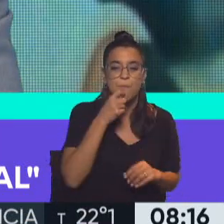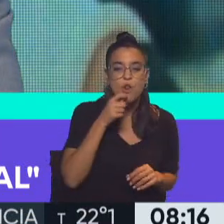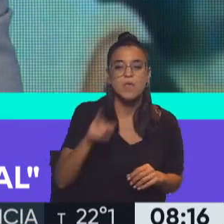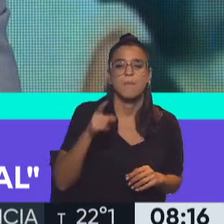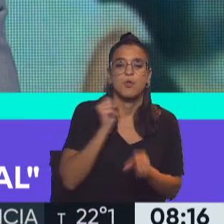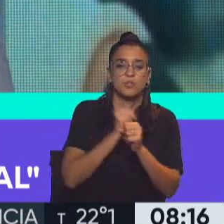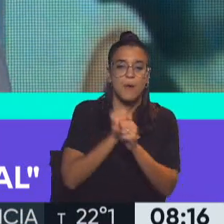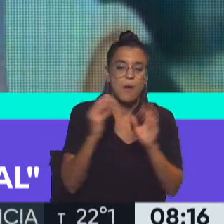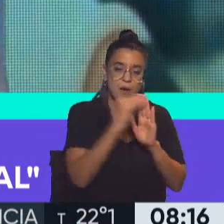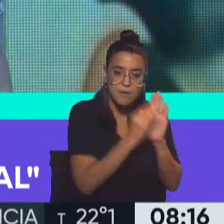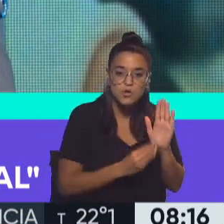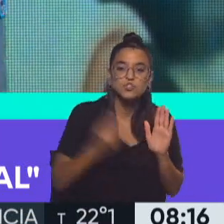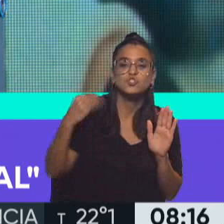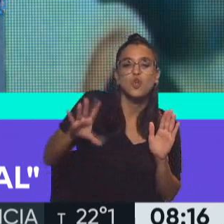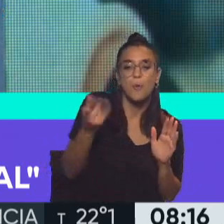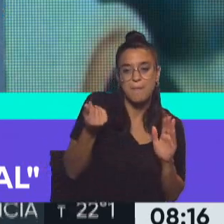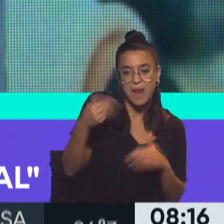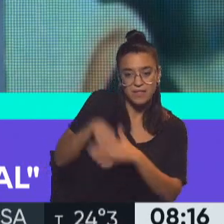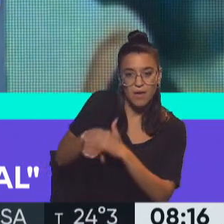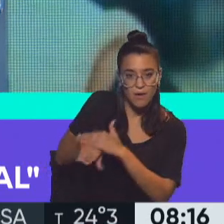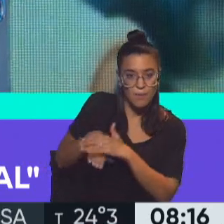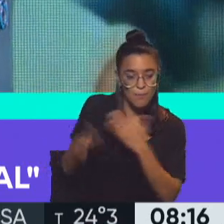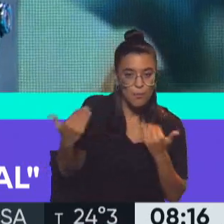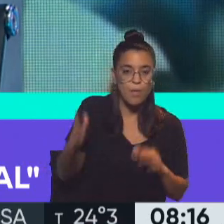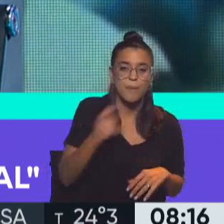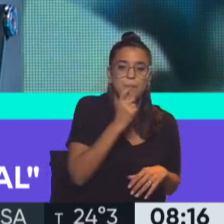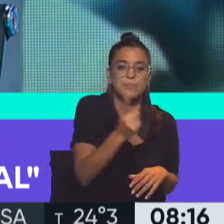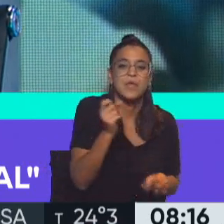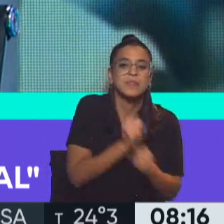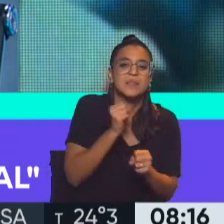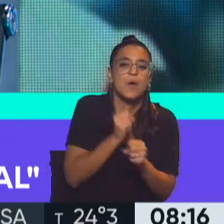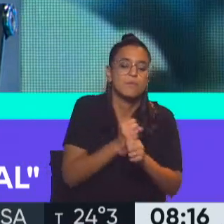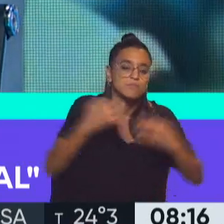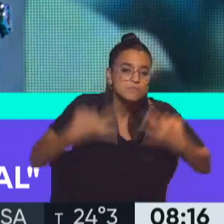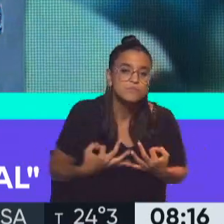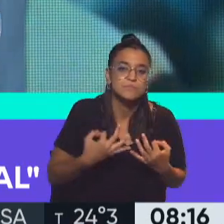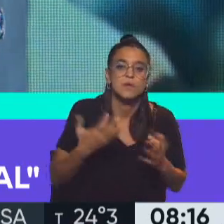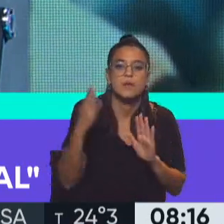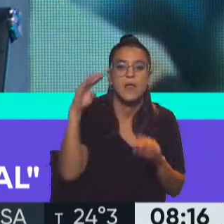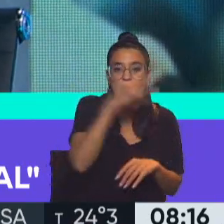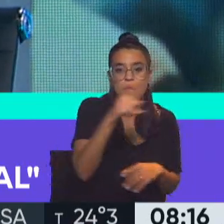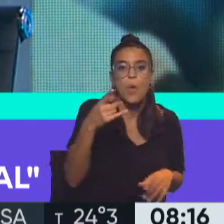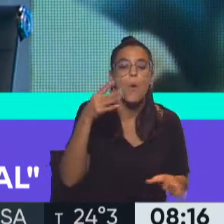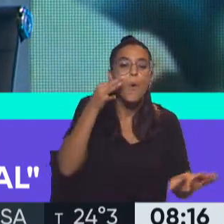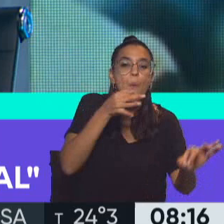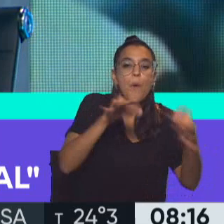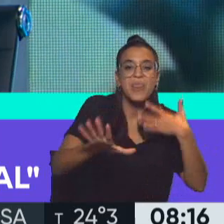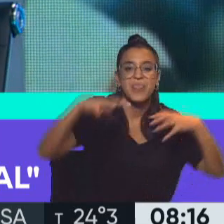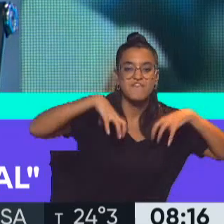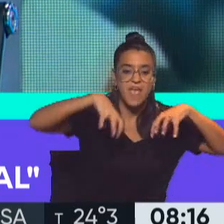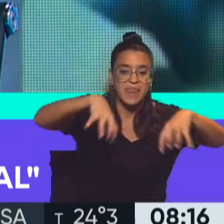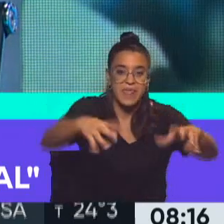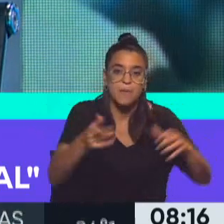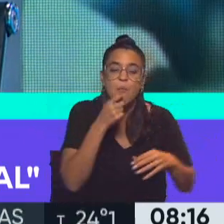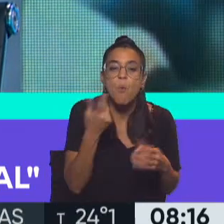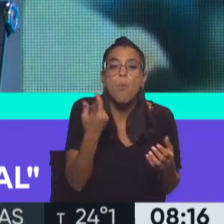trabajador registrado le sobre un mango. Un ejemplo muy concreto. ¿Quién es un trabajador típico informal? Una persona que vende una feria, supongamos. Bueno,